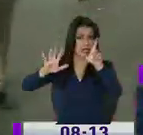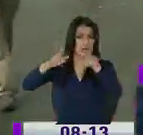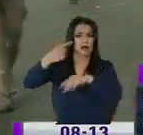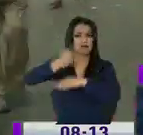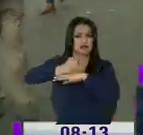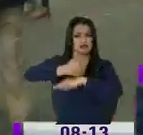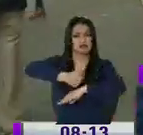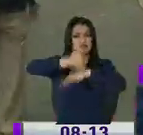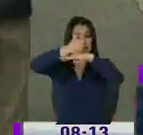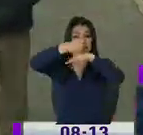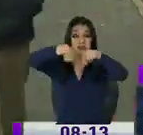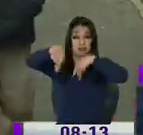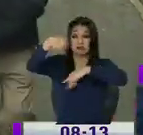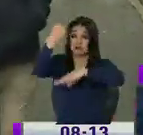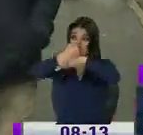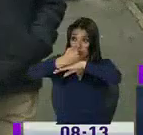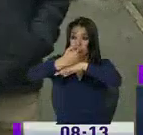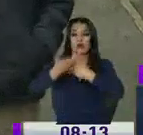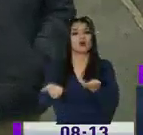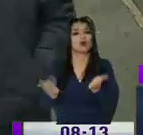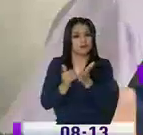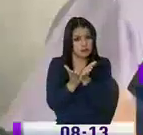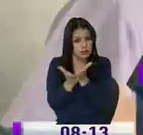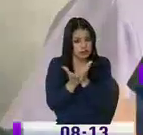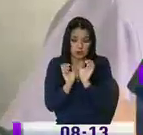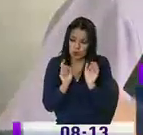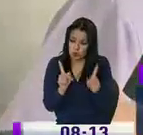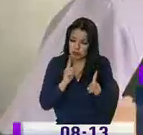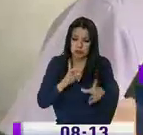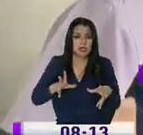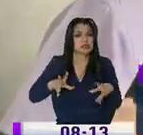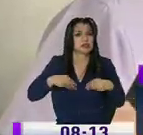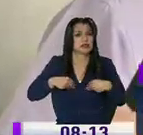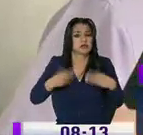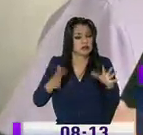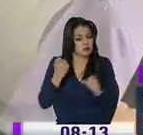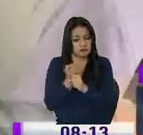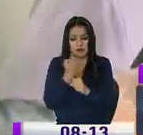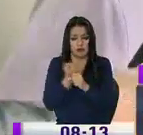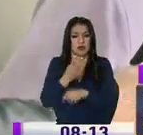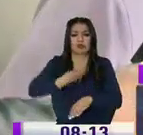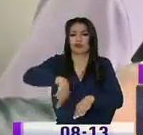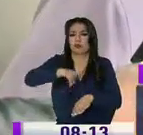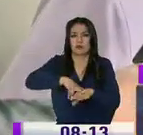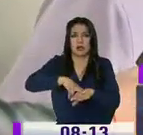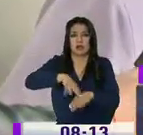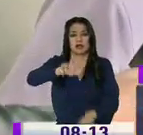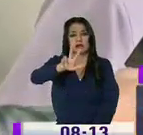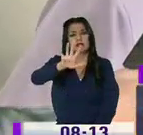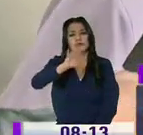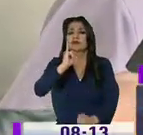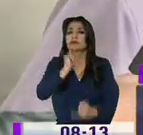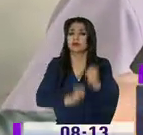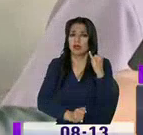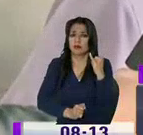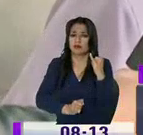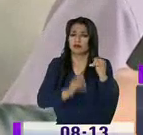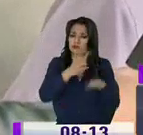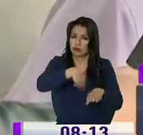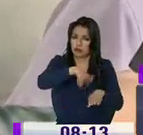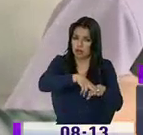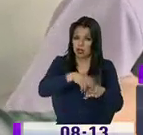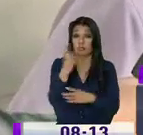la AMT fue restablecer el servicio. Estamos ya con estas tarifas trabajando normalmente. Ya. Los 35, la tarifa normal, los